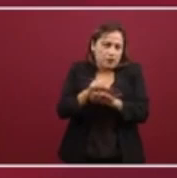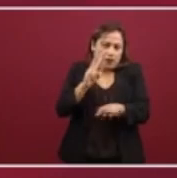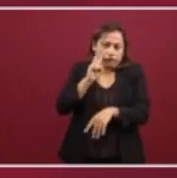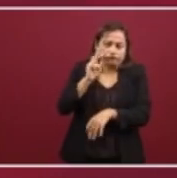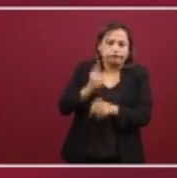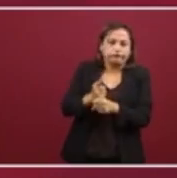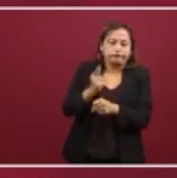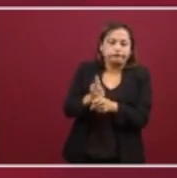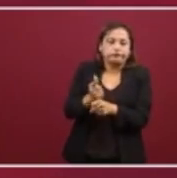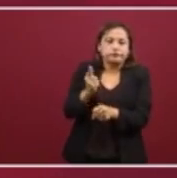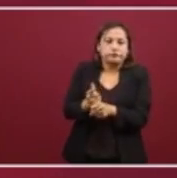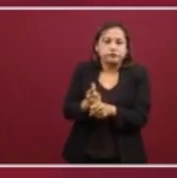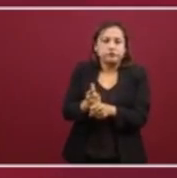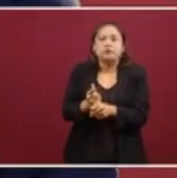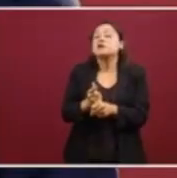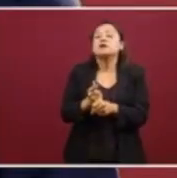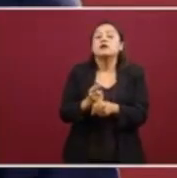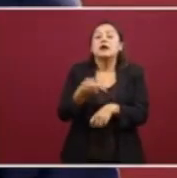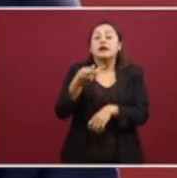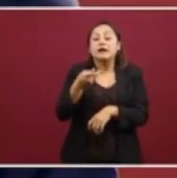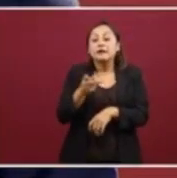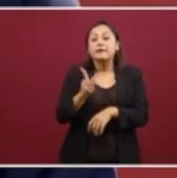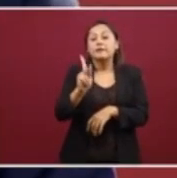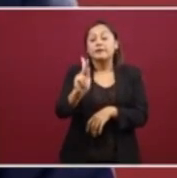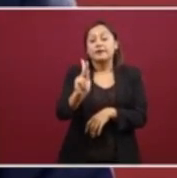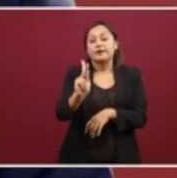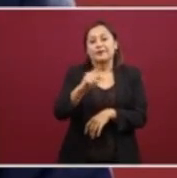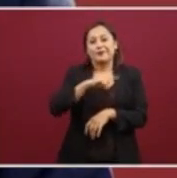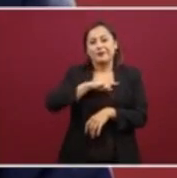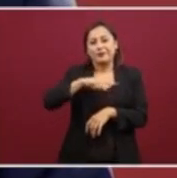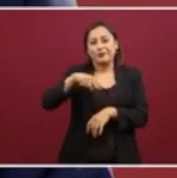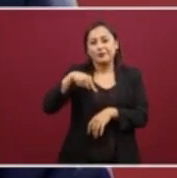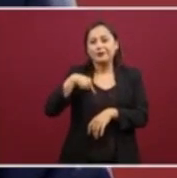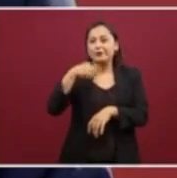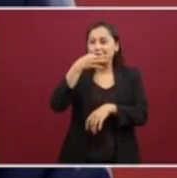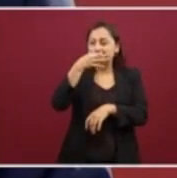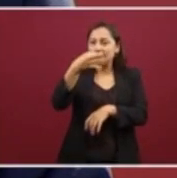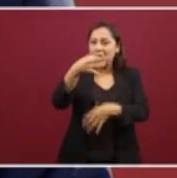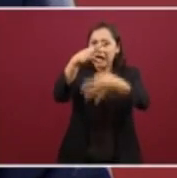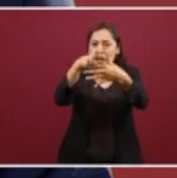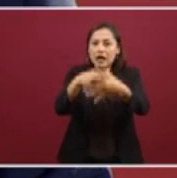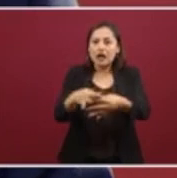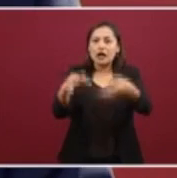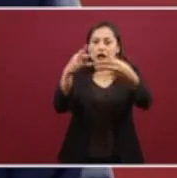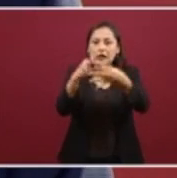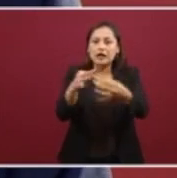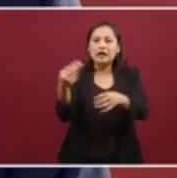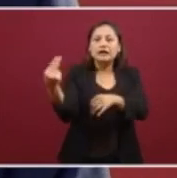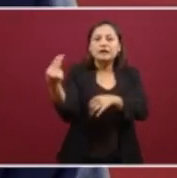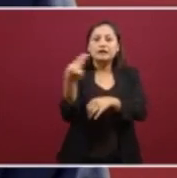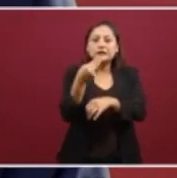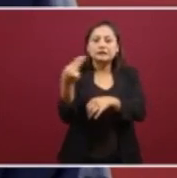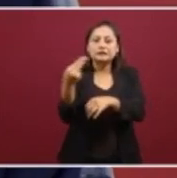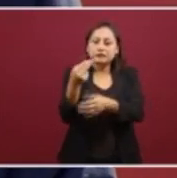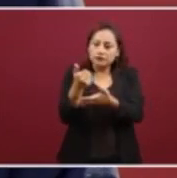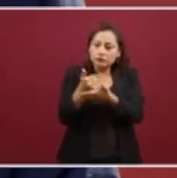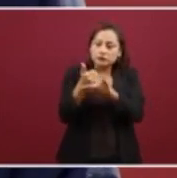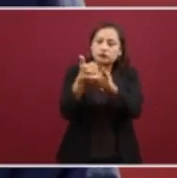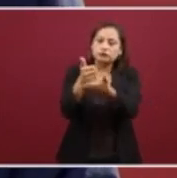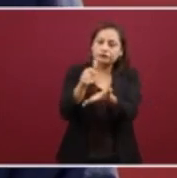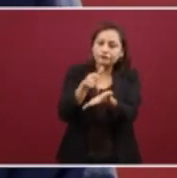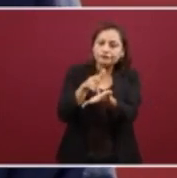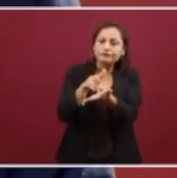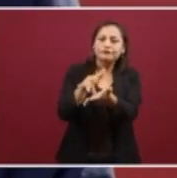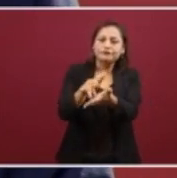cuando nosotros hemos insistido que hay que atender las causas, que hay que apoyar a